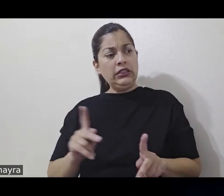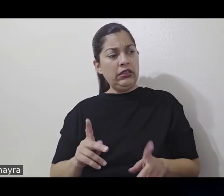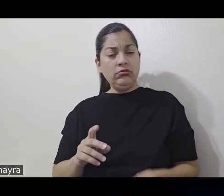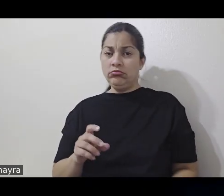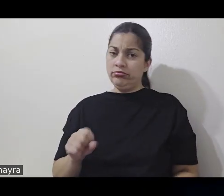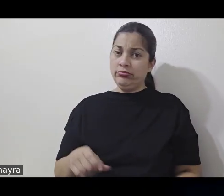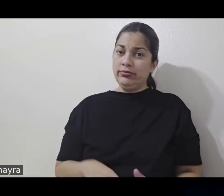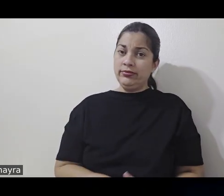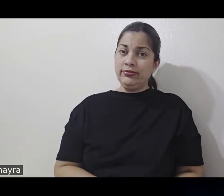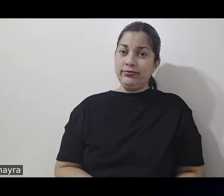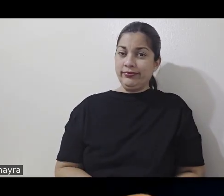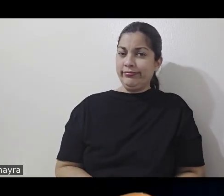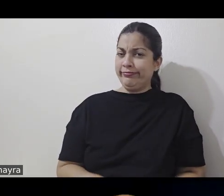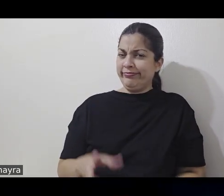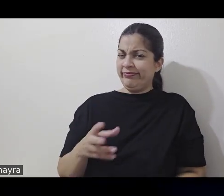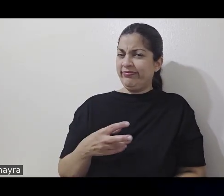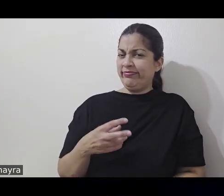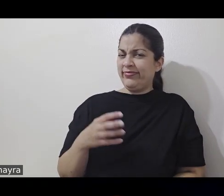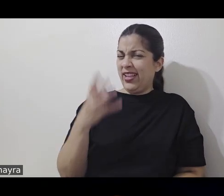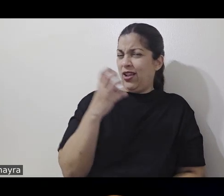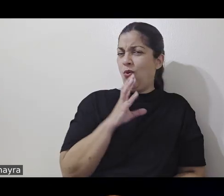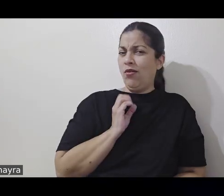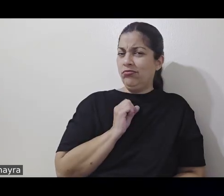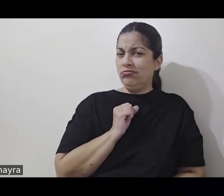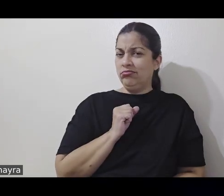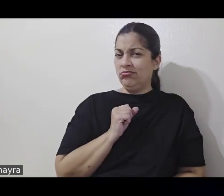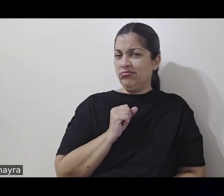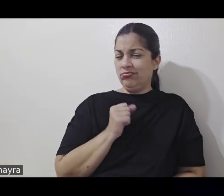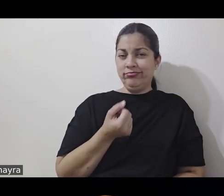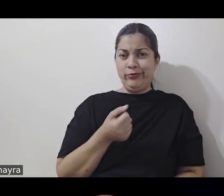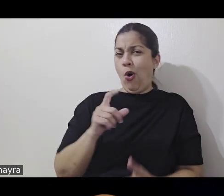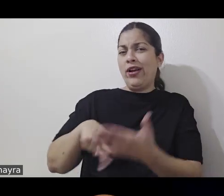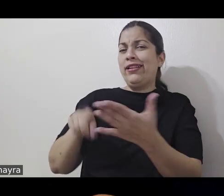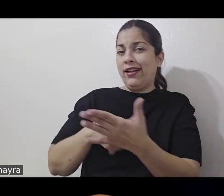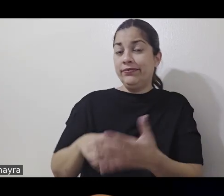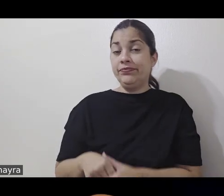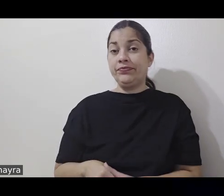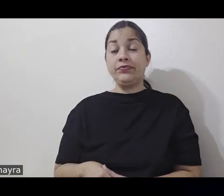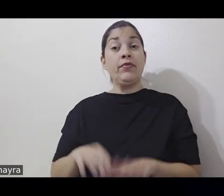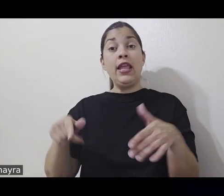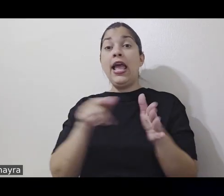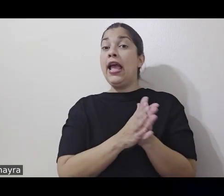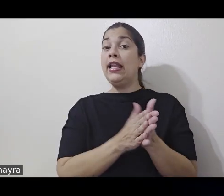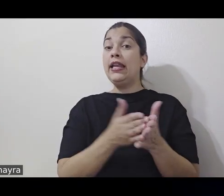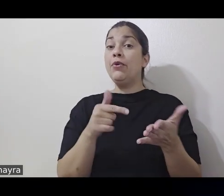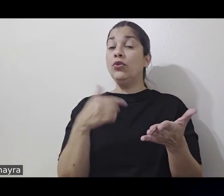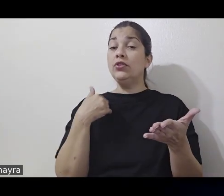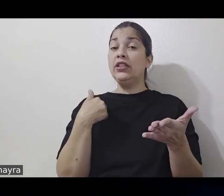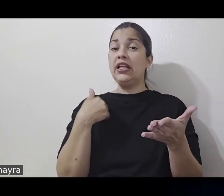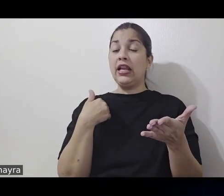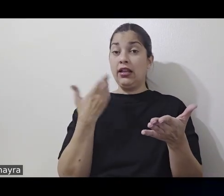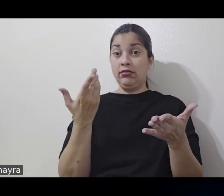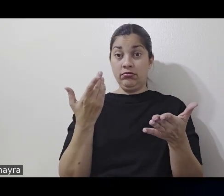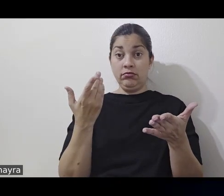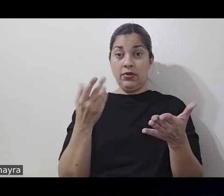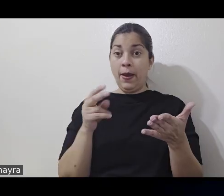se ponen como que cranky. Y crítica, y alguna crítica también. Exacto, con la crítica. Oye, Ravelo, este libro tiene, al fin